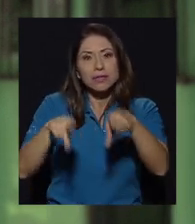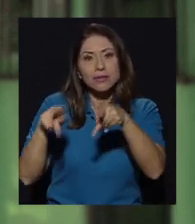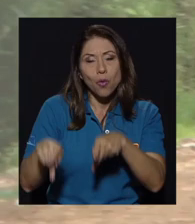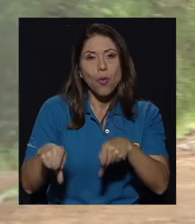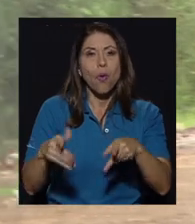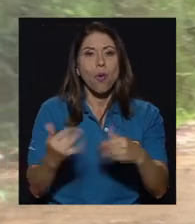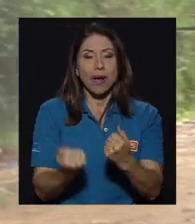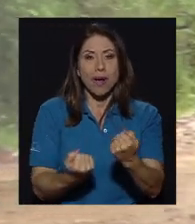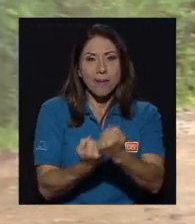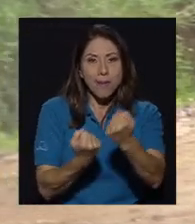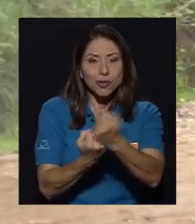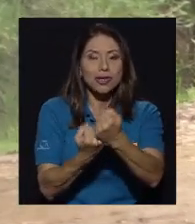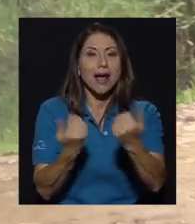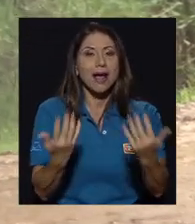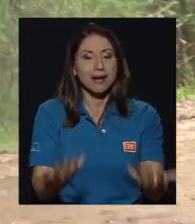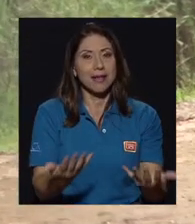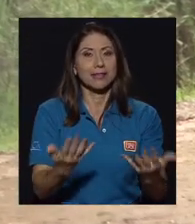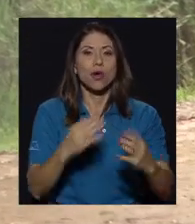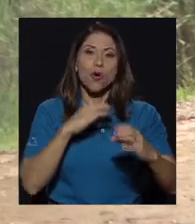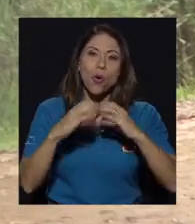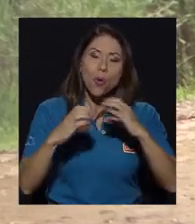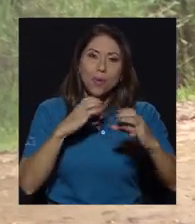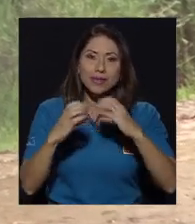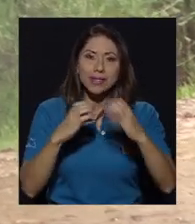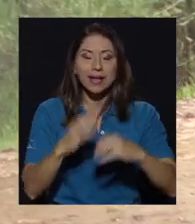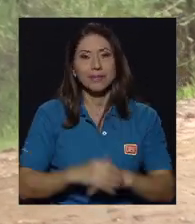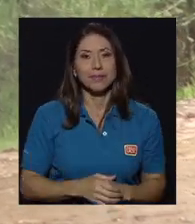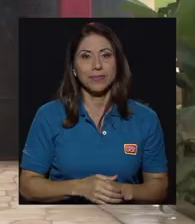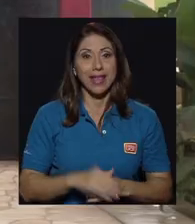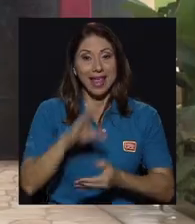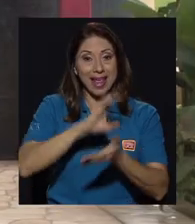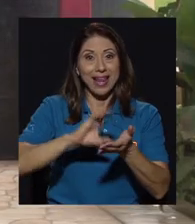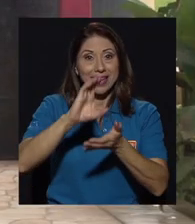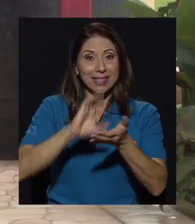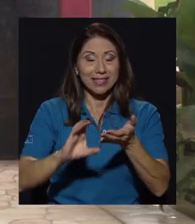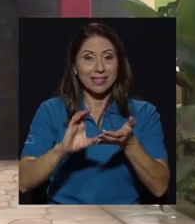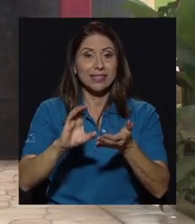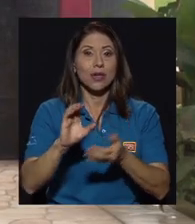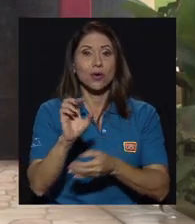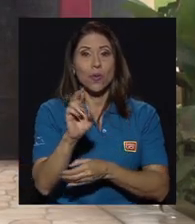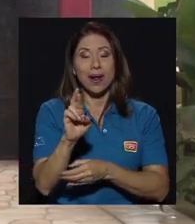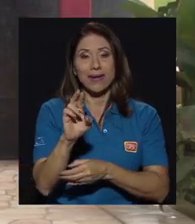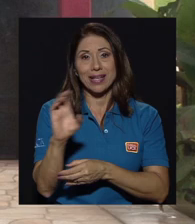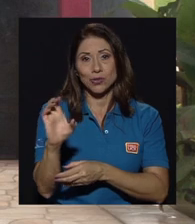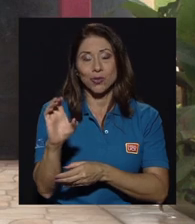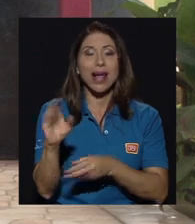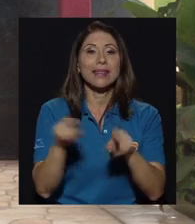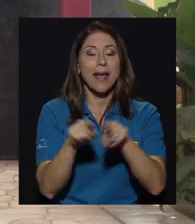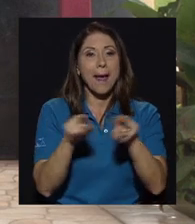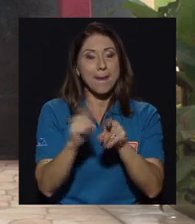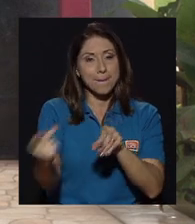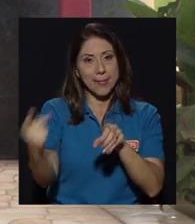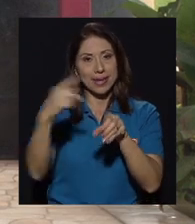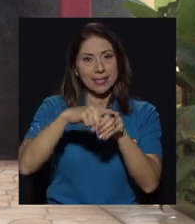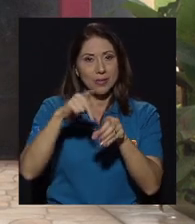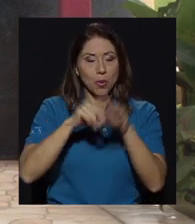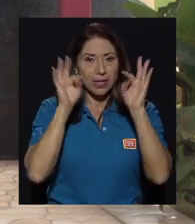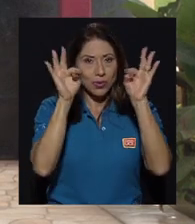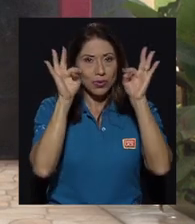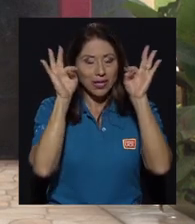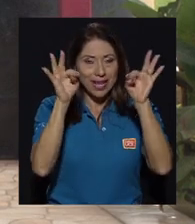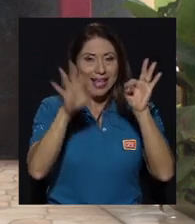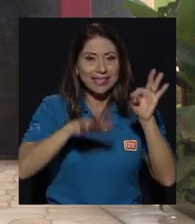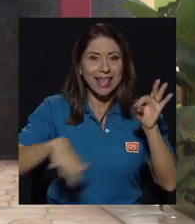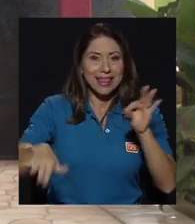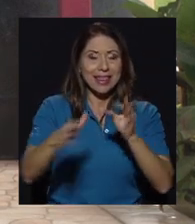vez apoyarlas, conversar. El Liceo Rural La Casona participó de las tutorías estudiantiles en